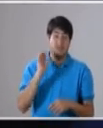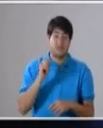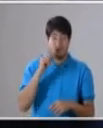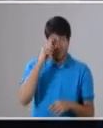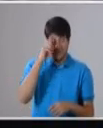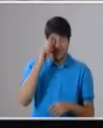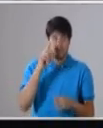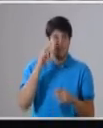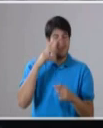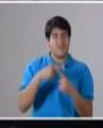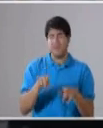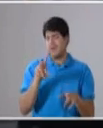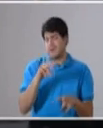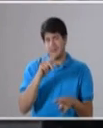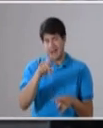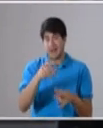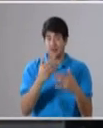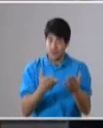Porque eso es un llamado.